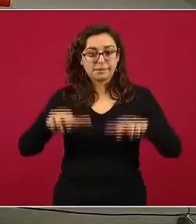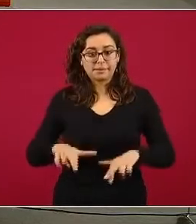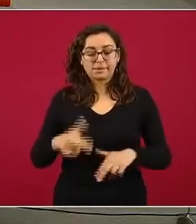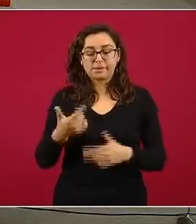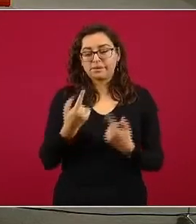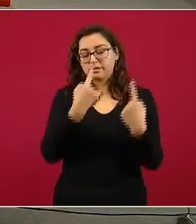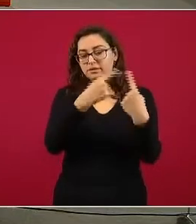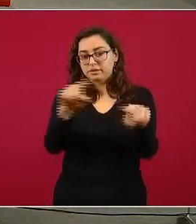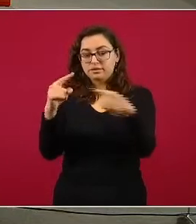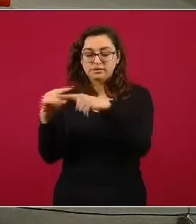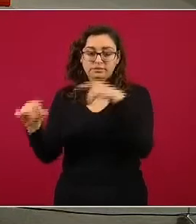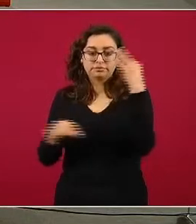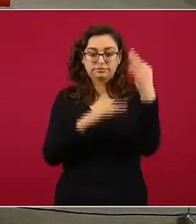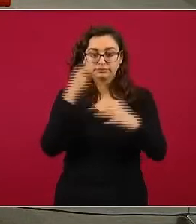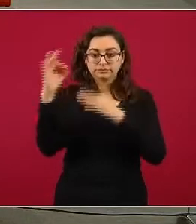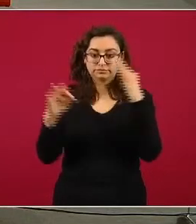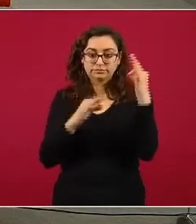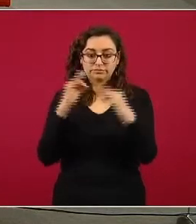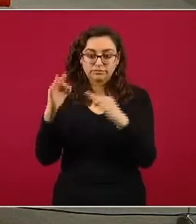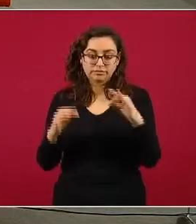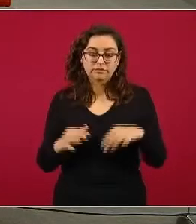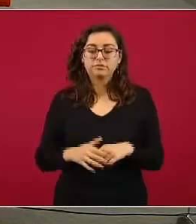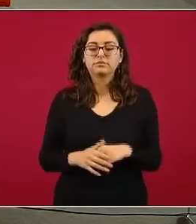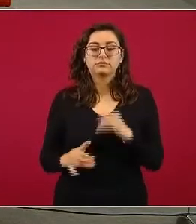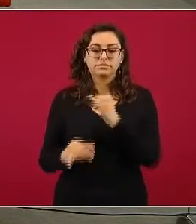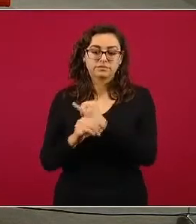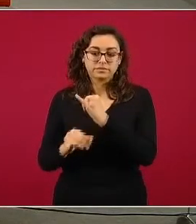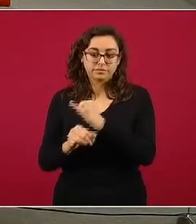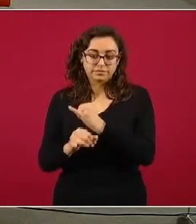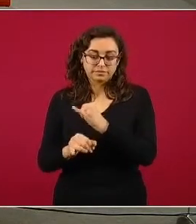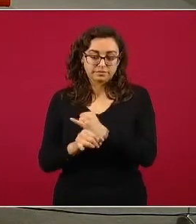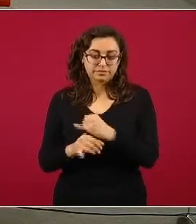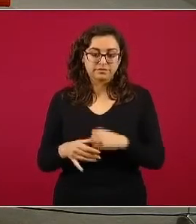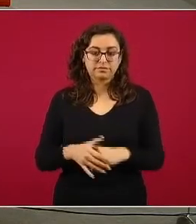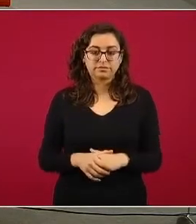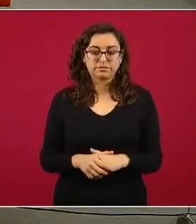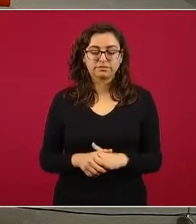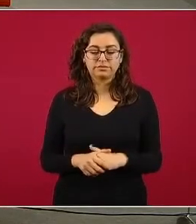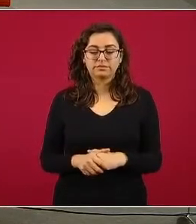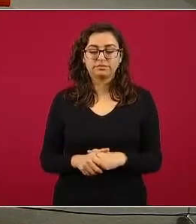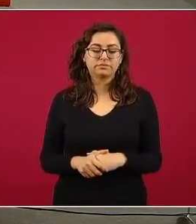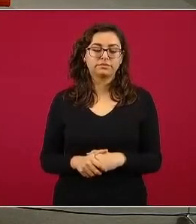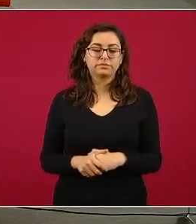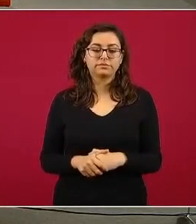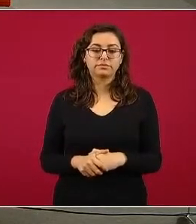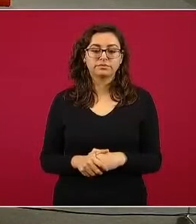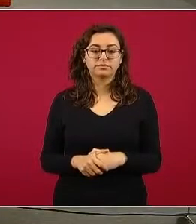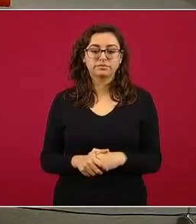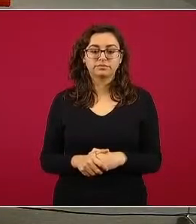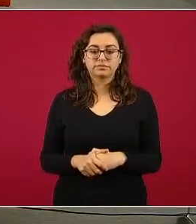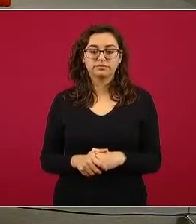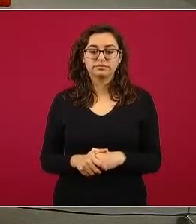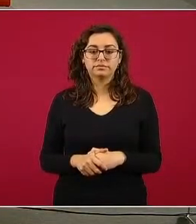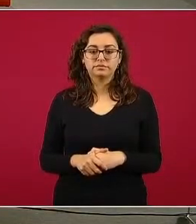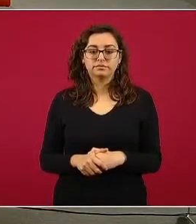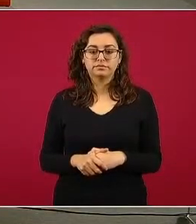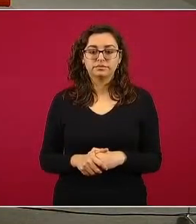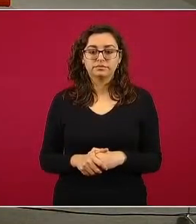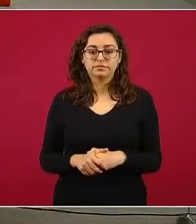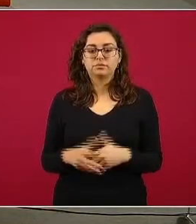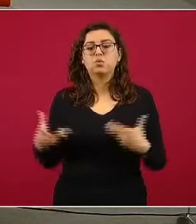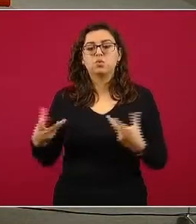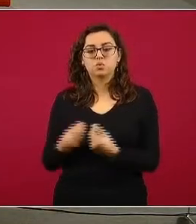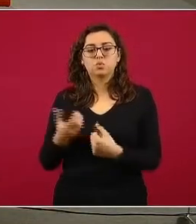Estadística Política, Benditas Redes Sociales, Nota Express e Informa 24, juntamente con los señores Jesús y